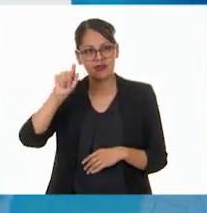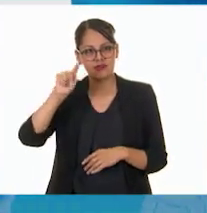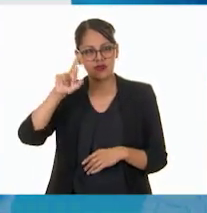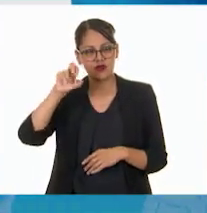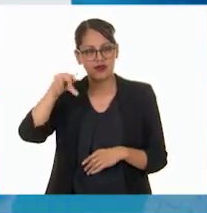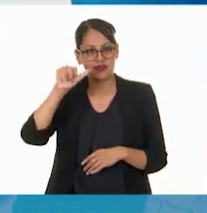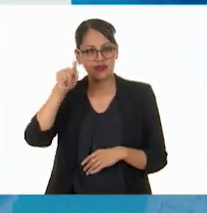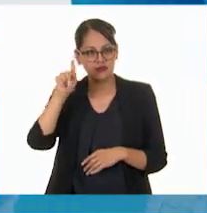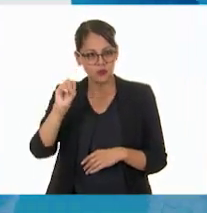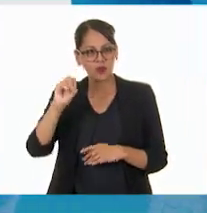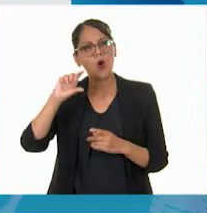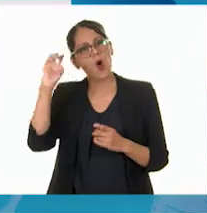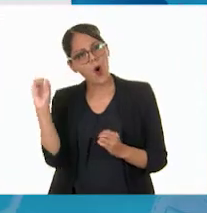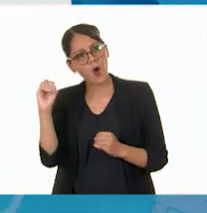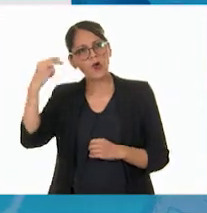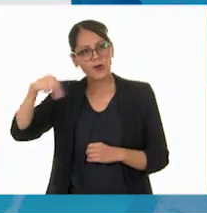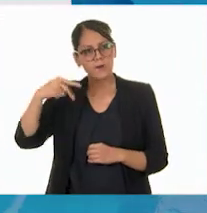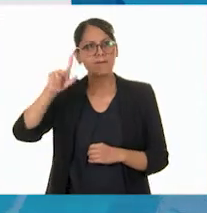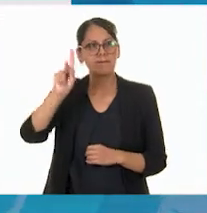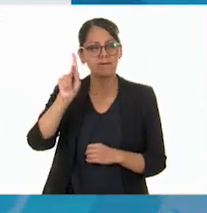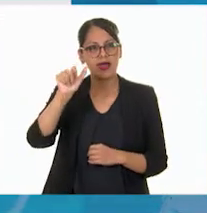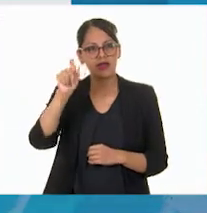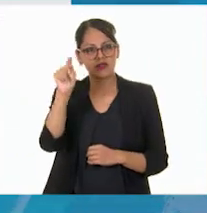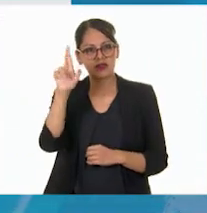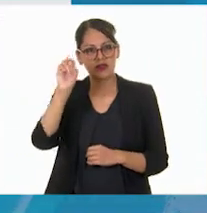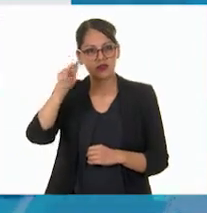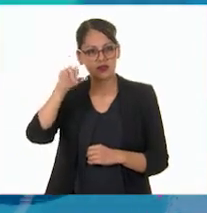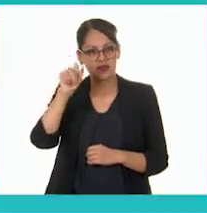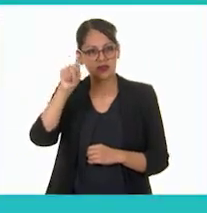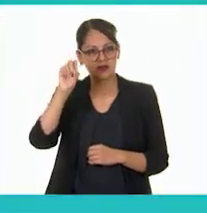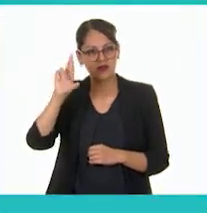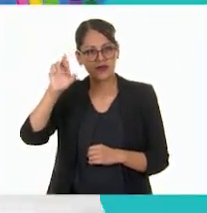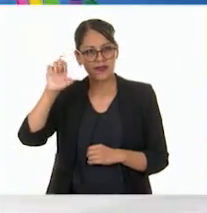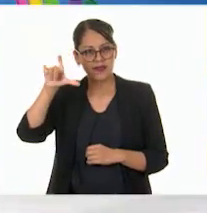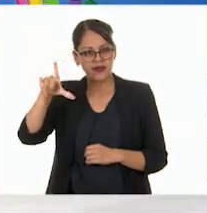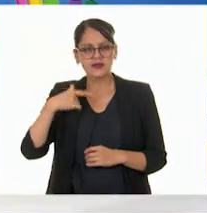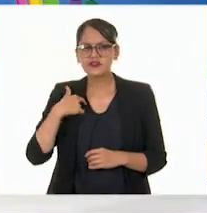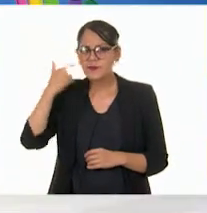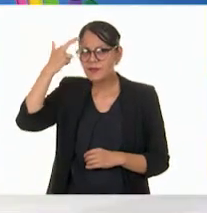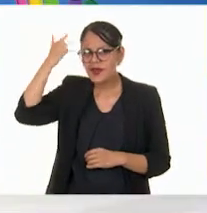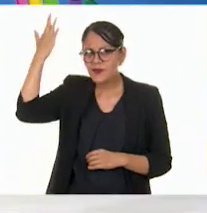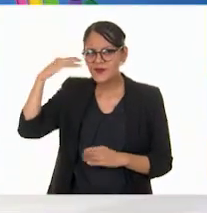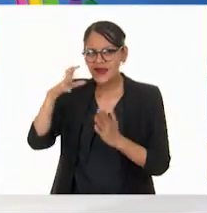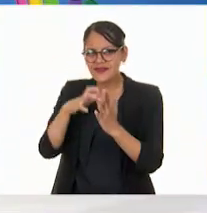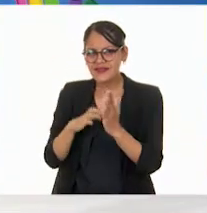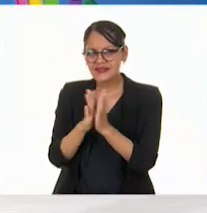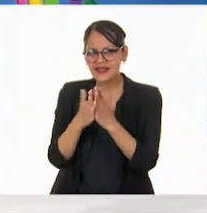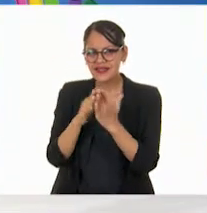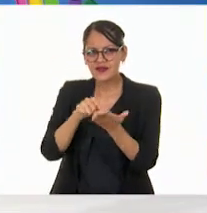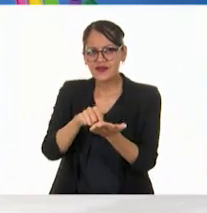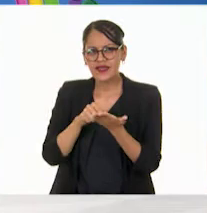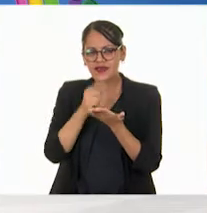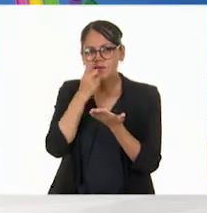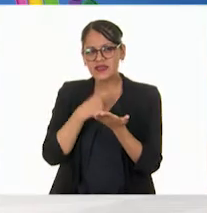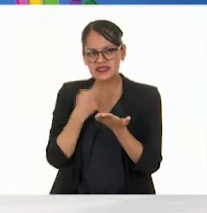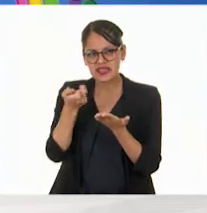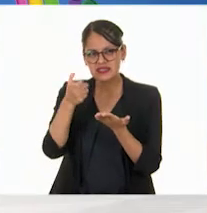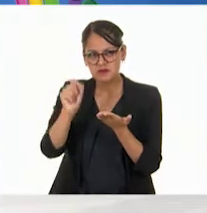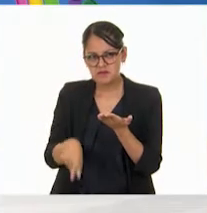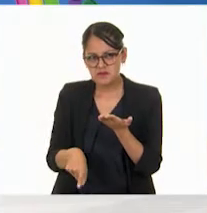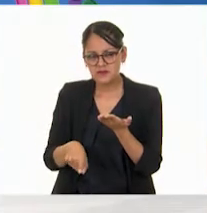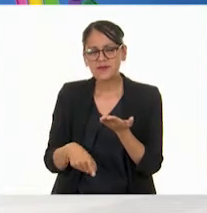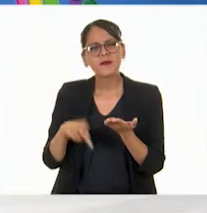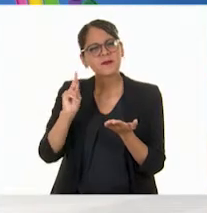Real. El Regio Patronato. Recuerdo que el libro de texto decía algo sobre eso,